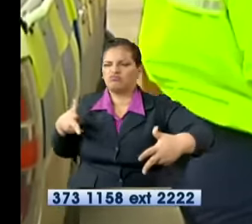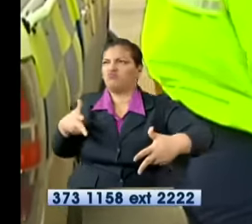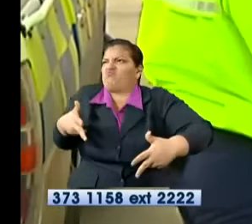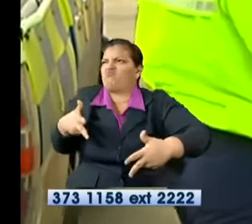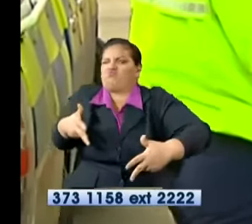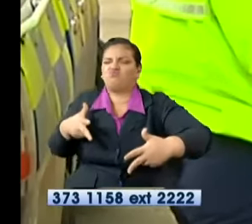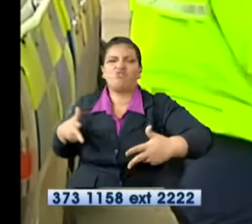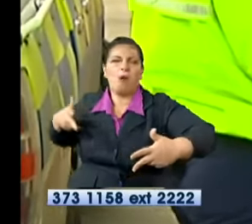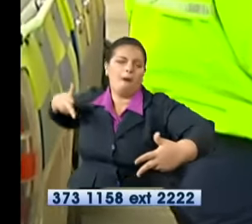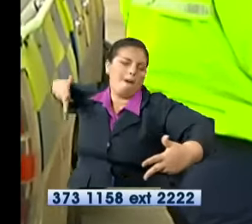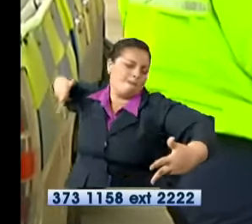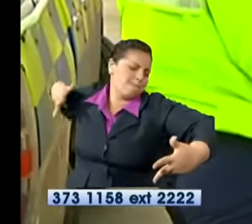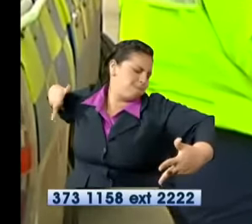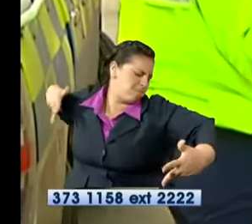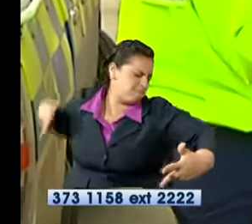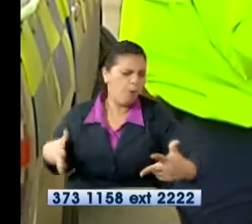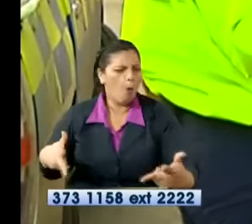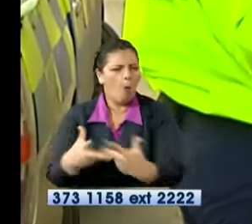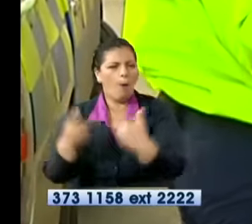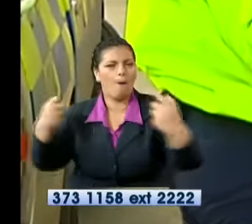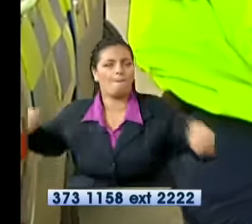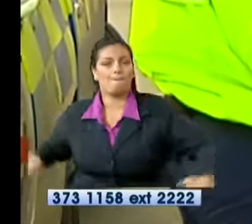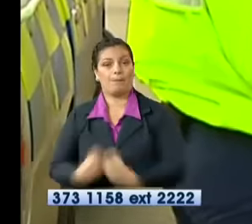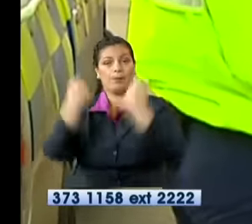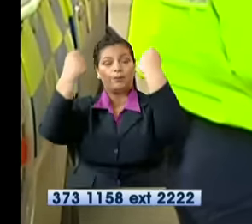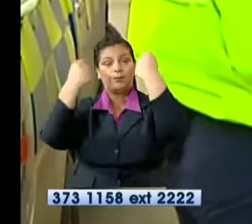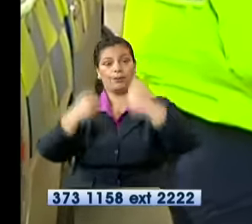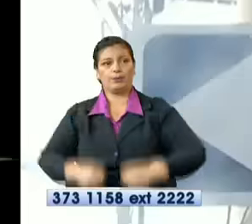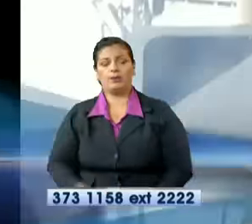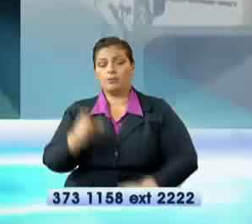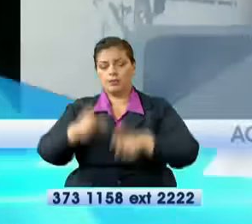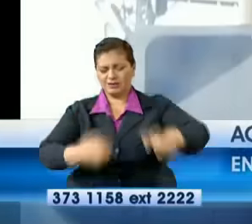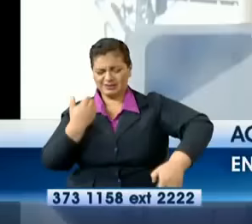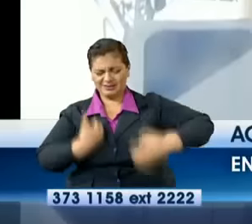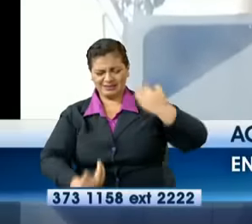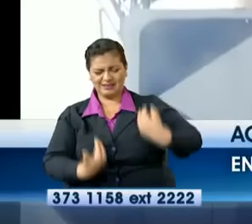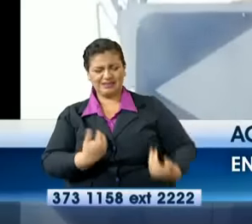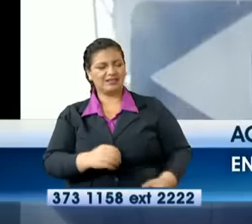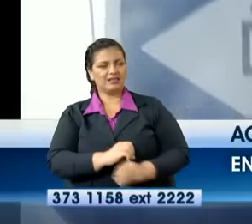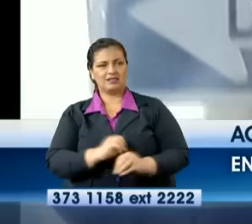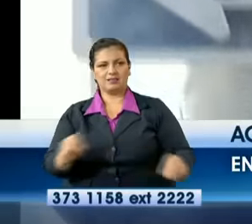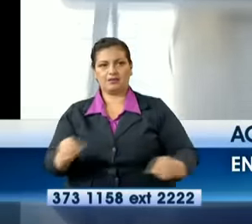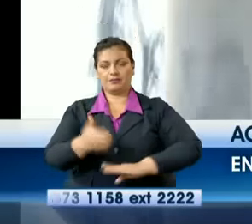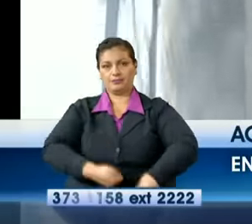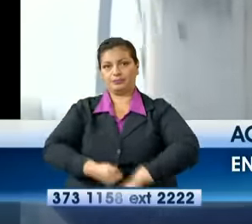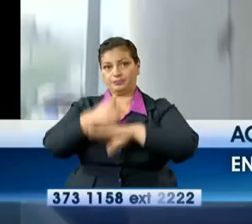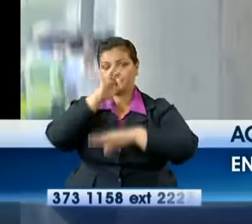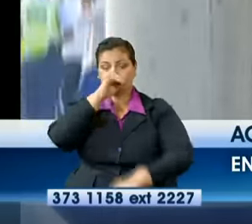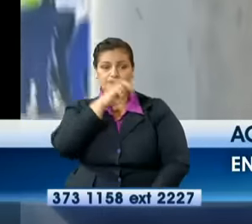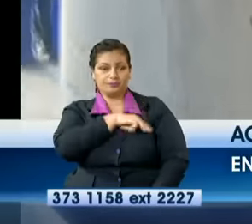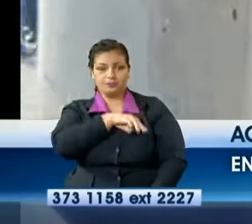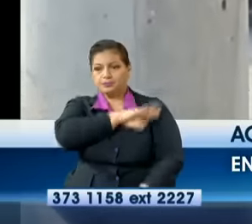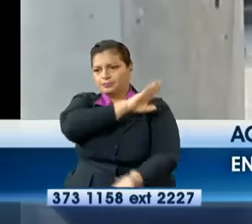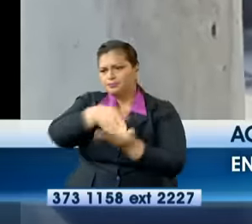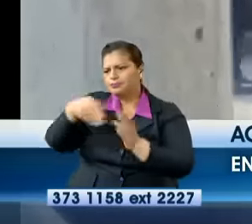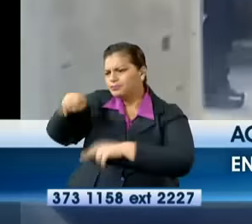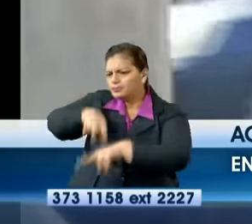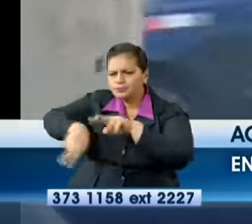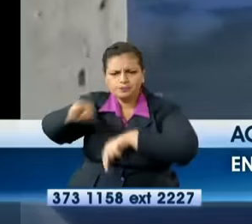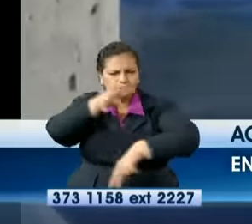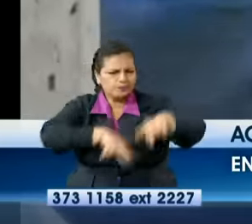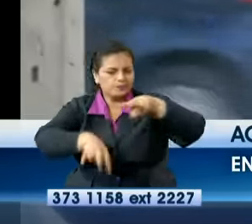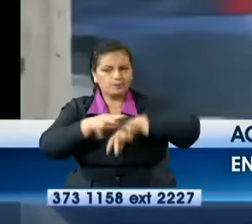otro automotor. No se registraron personas heridas tras el percance vial. Personal de la ATM acudió al sitio y tras notificar a